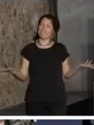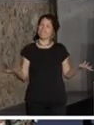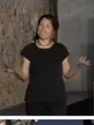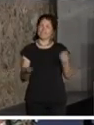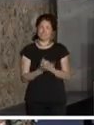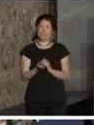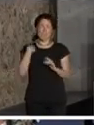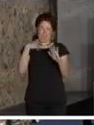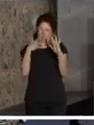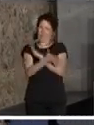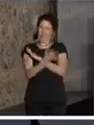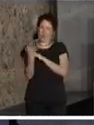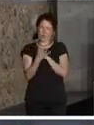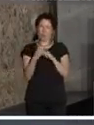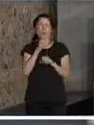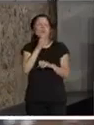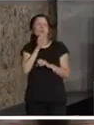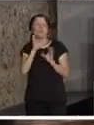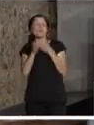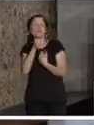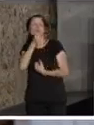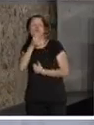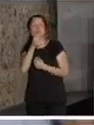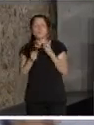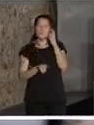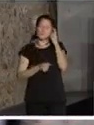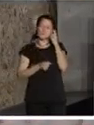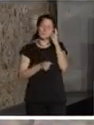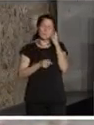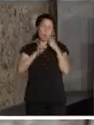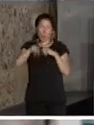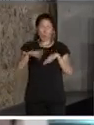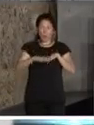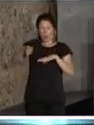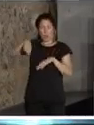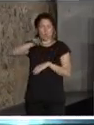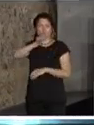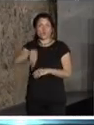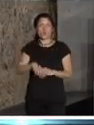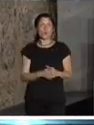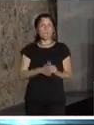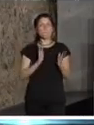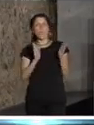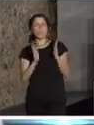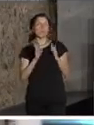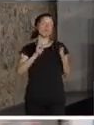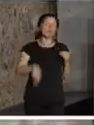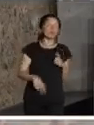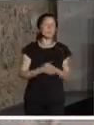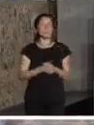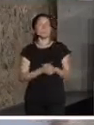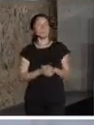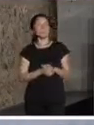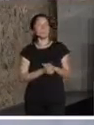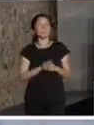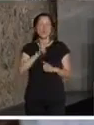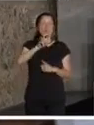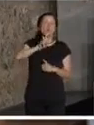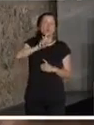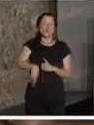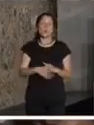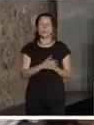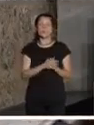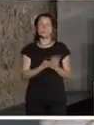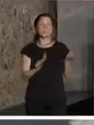hay que explicarlo partido socialista nunca para ellos nunca es el momento nunca se pueden sacar